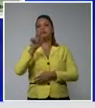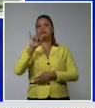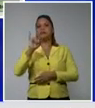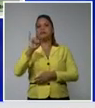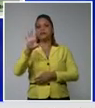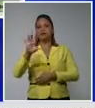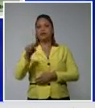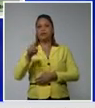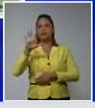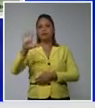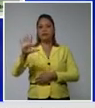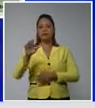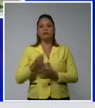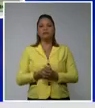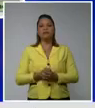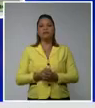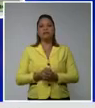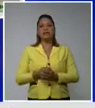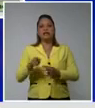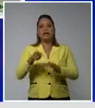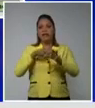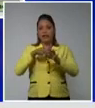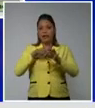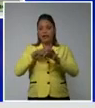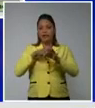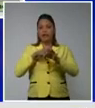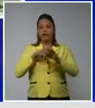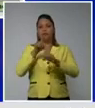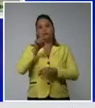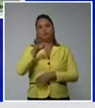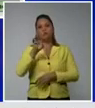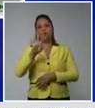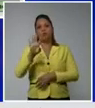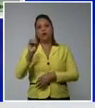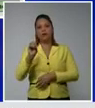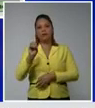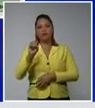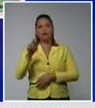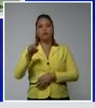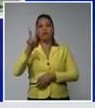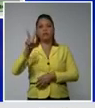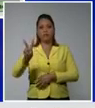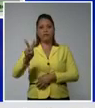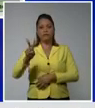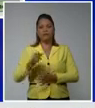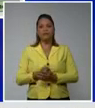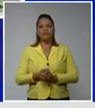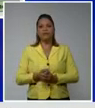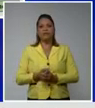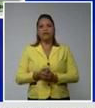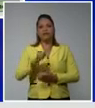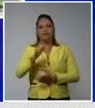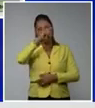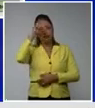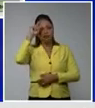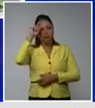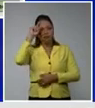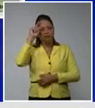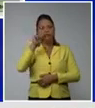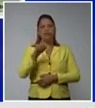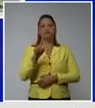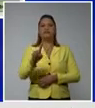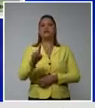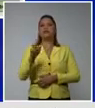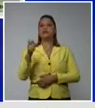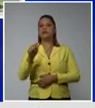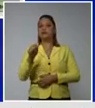165,5, Municipio Especial Isla de la Juventud 140,2, Santi Espíritu 110